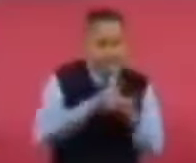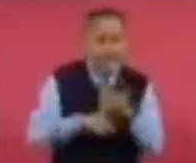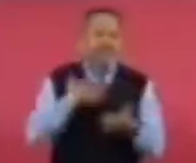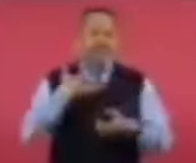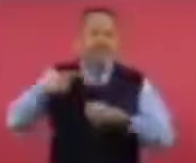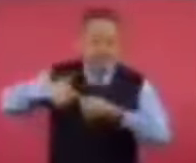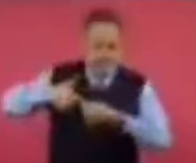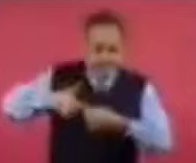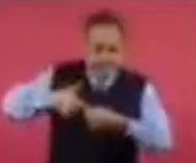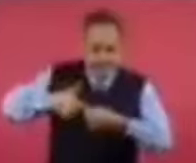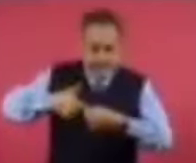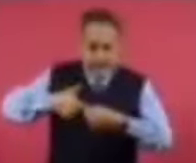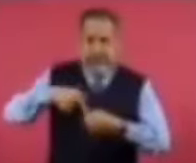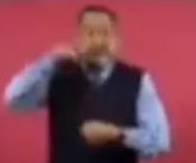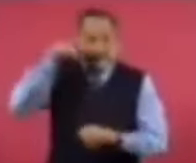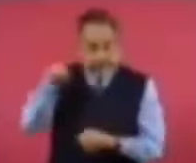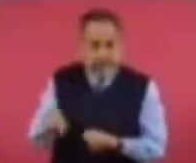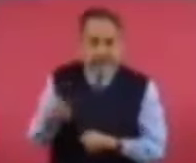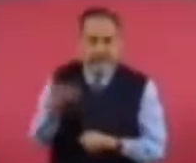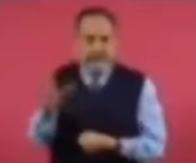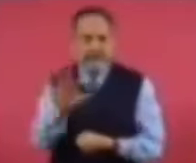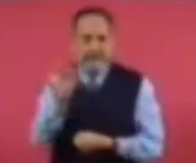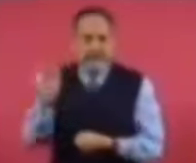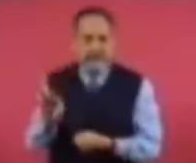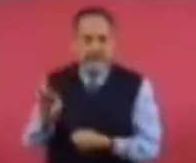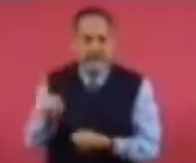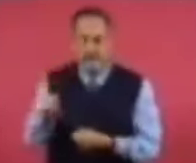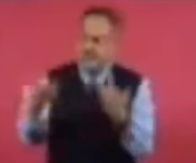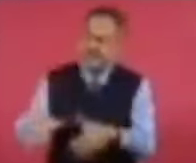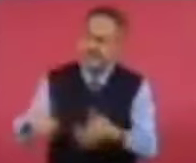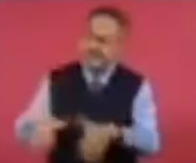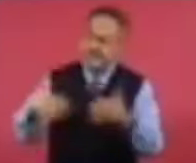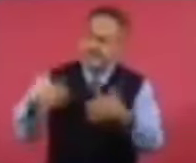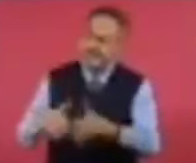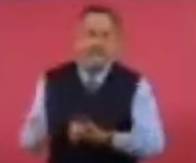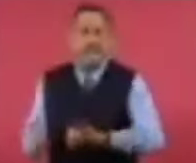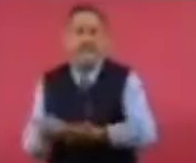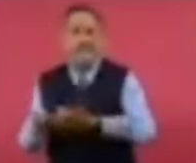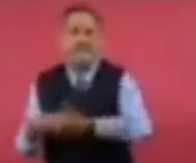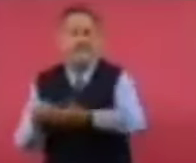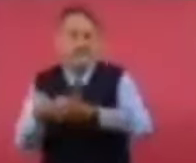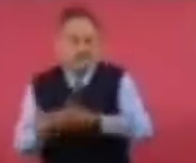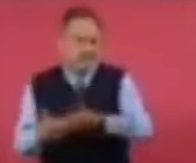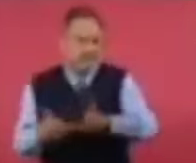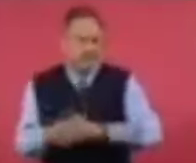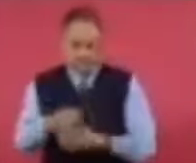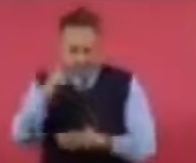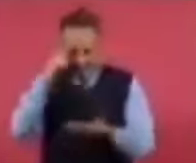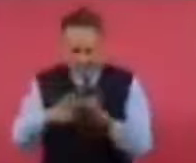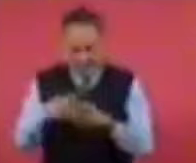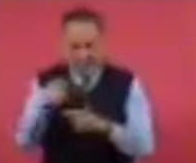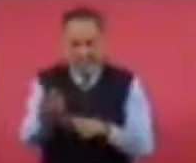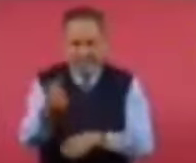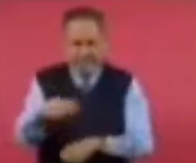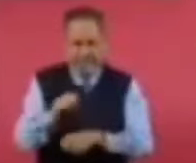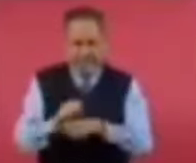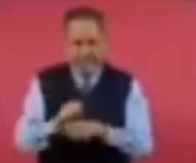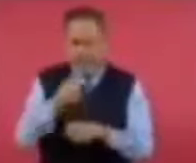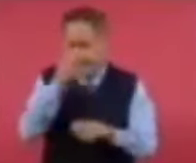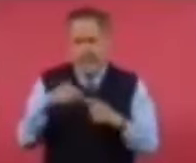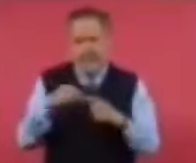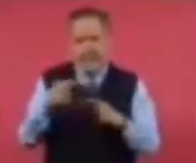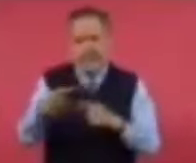la gente de oposición estando o intentando golpete con esto es son penosos en esa parte Híjole con todo